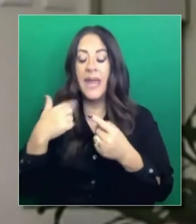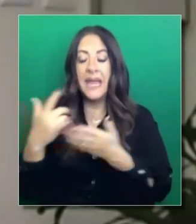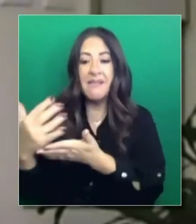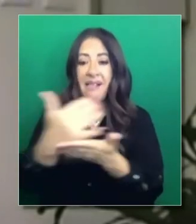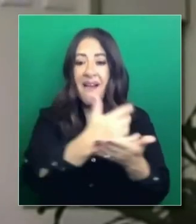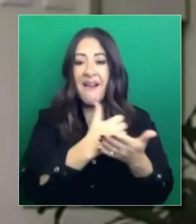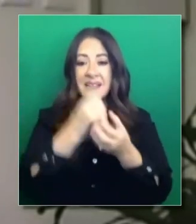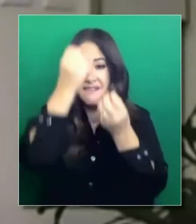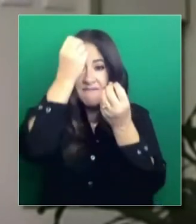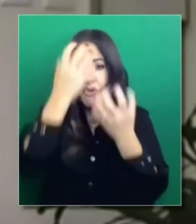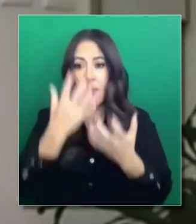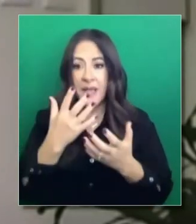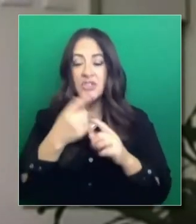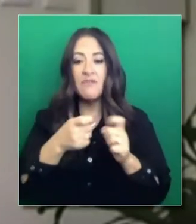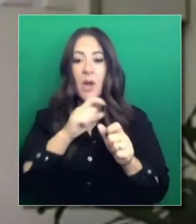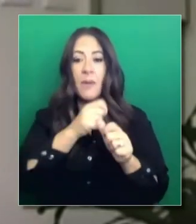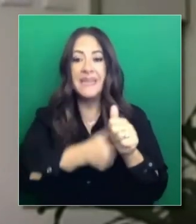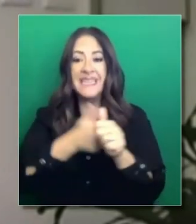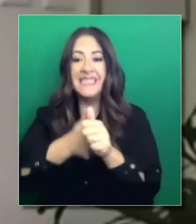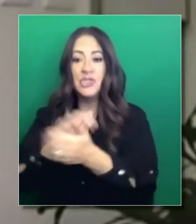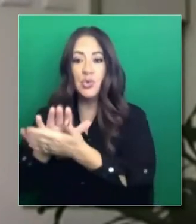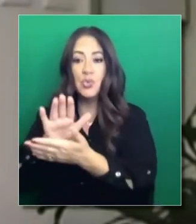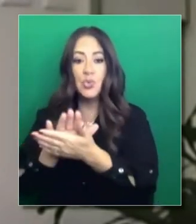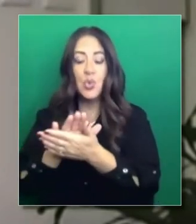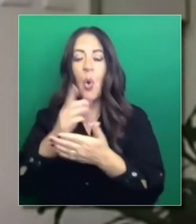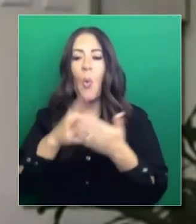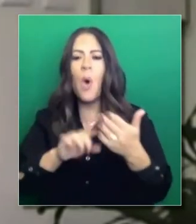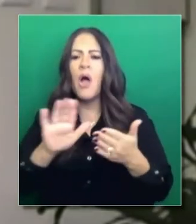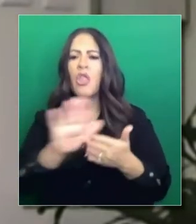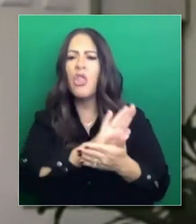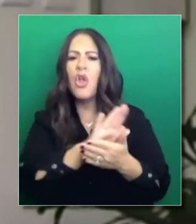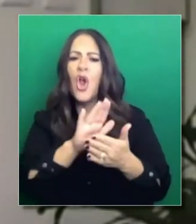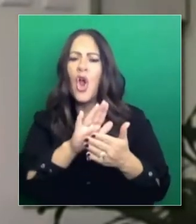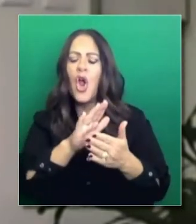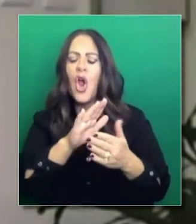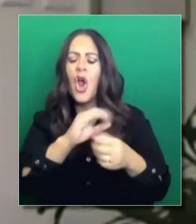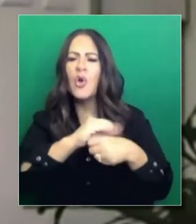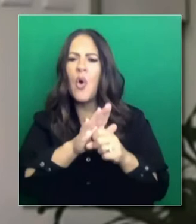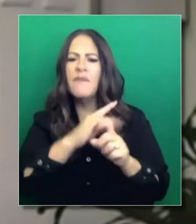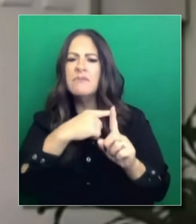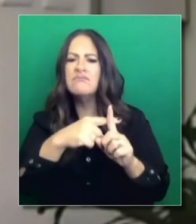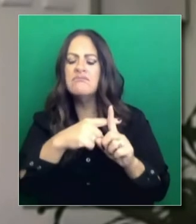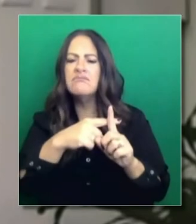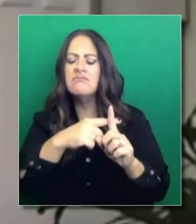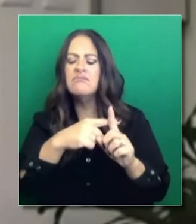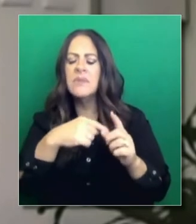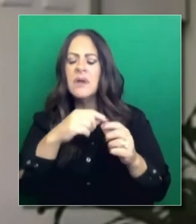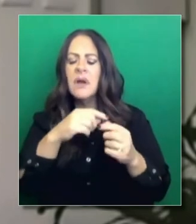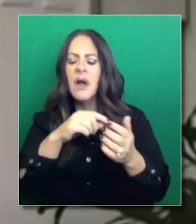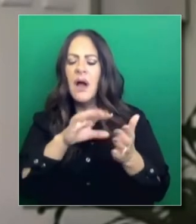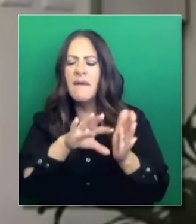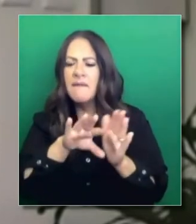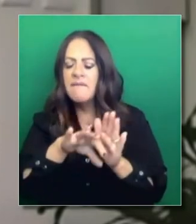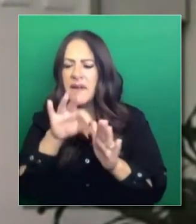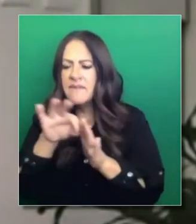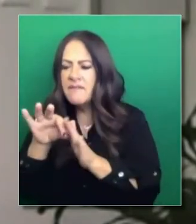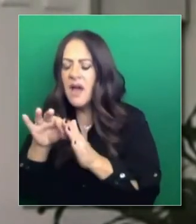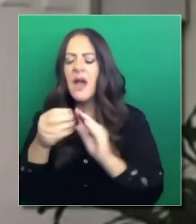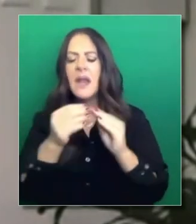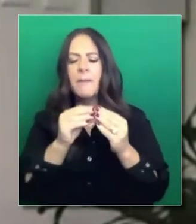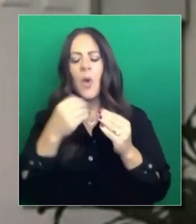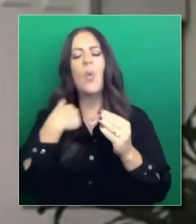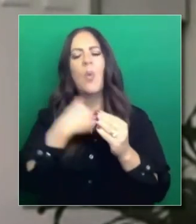presente todo ese dispositivo tecnológico, lo veremos y queremos apoyarlos para